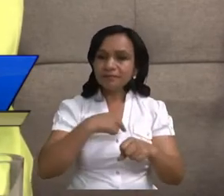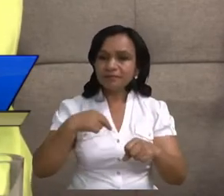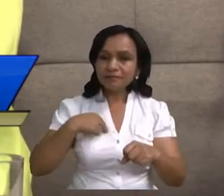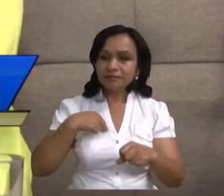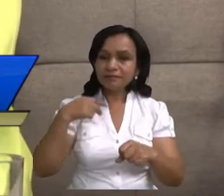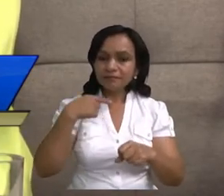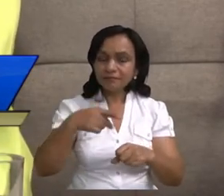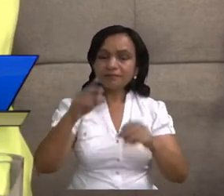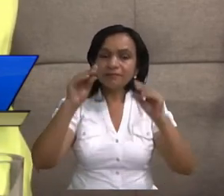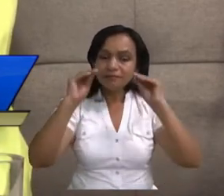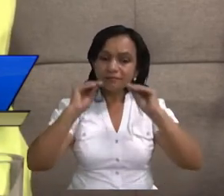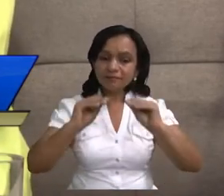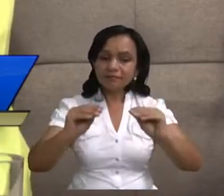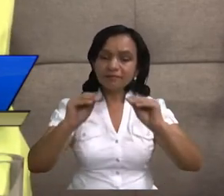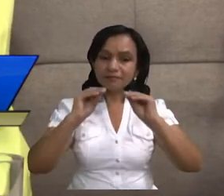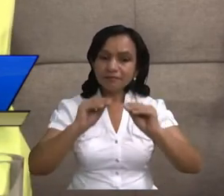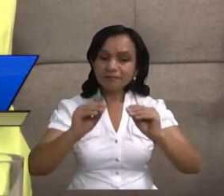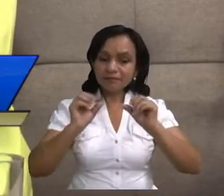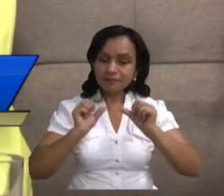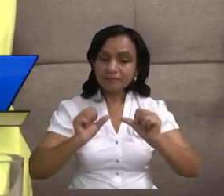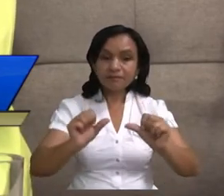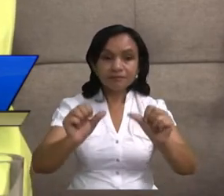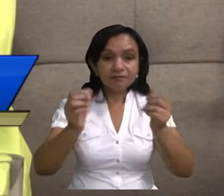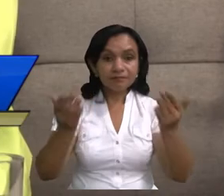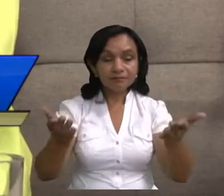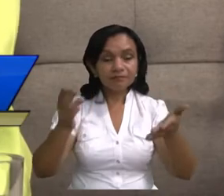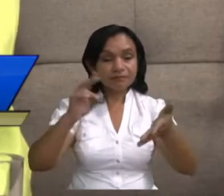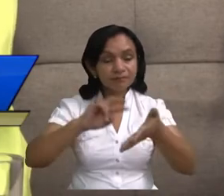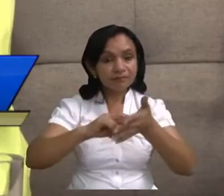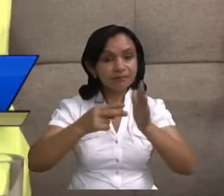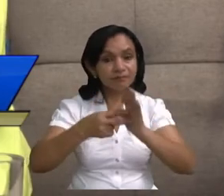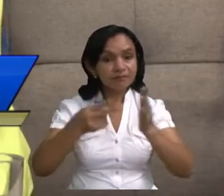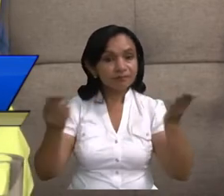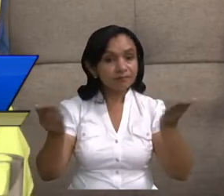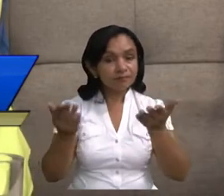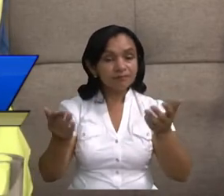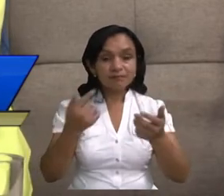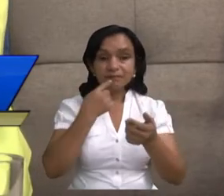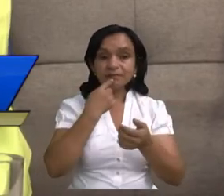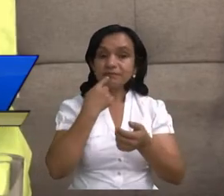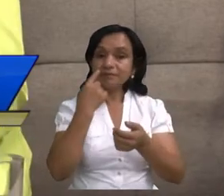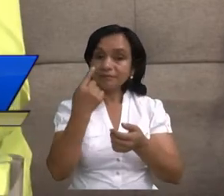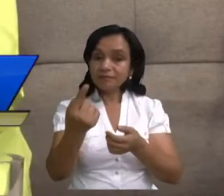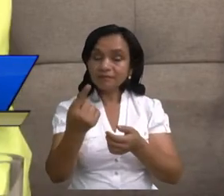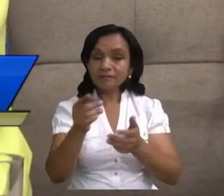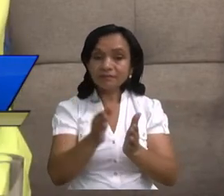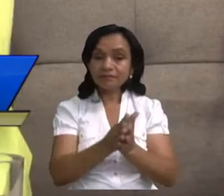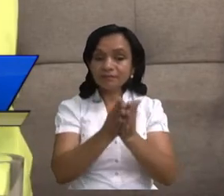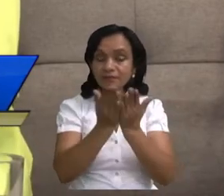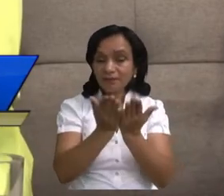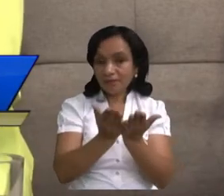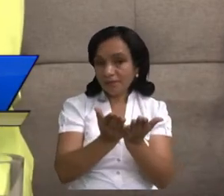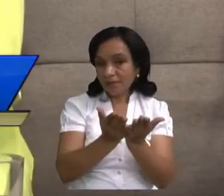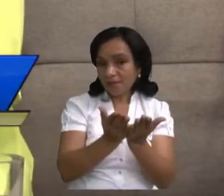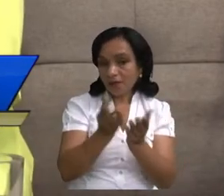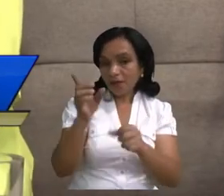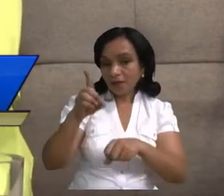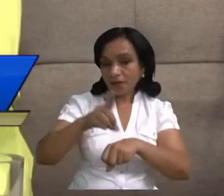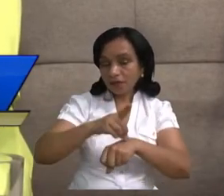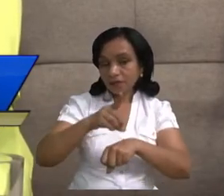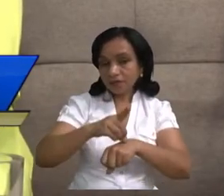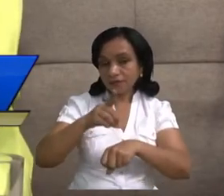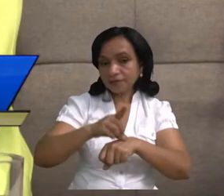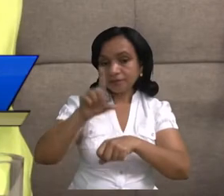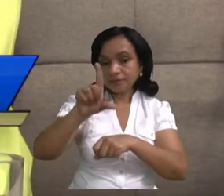la educación pues incida. Y por eso también, como lo dice en su libro el doctor